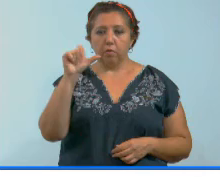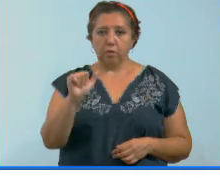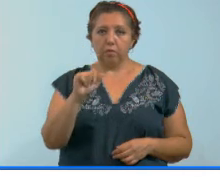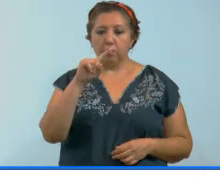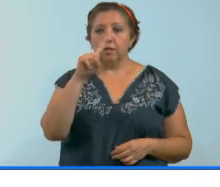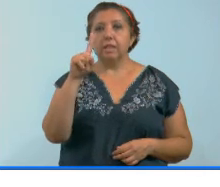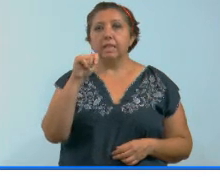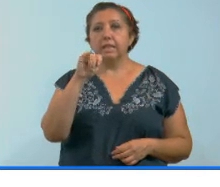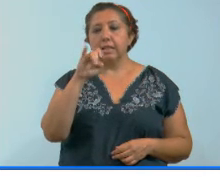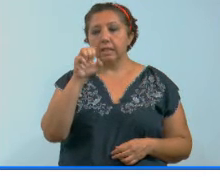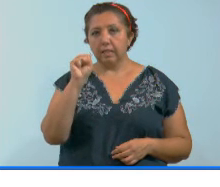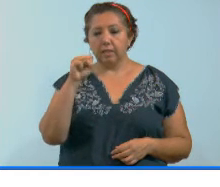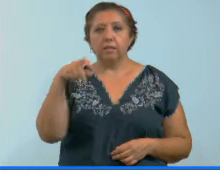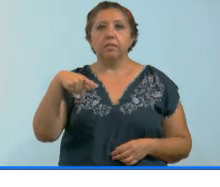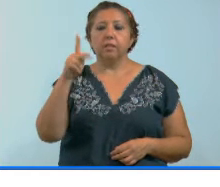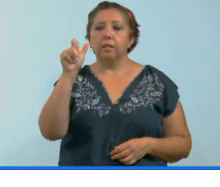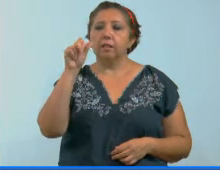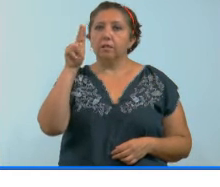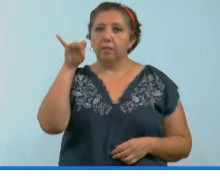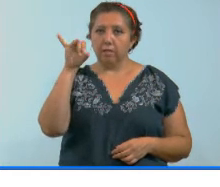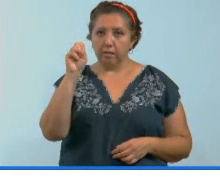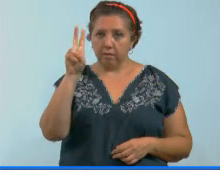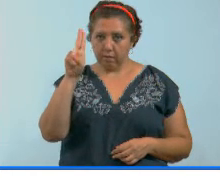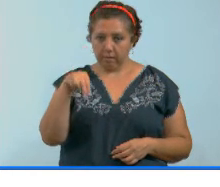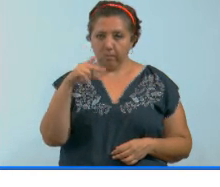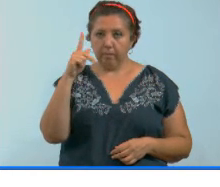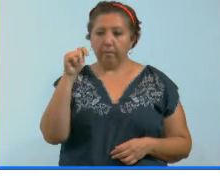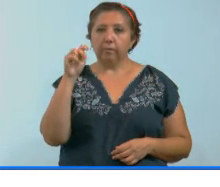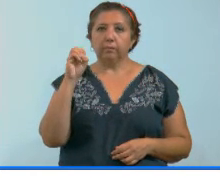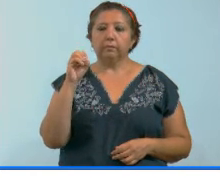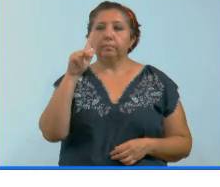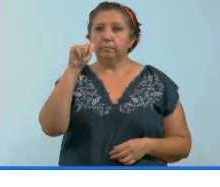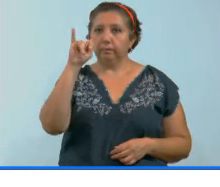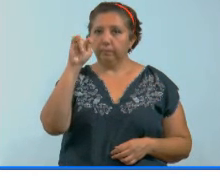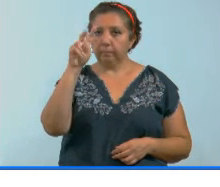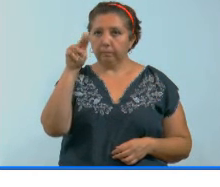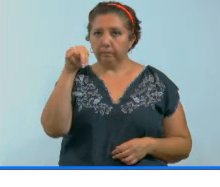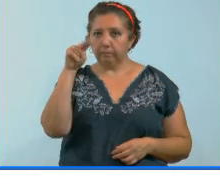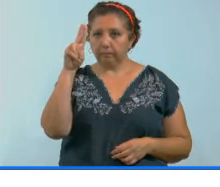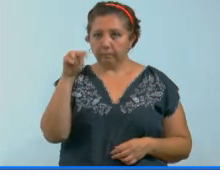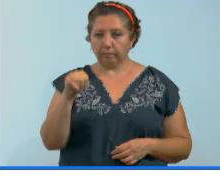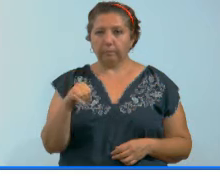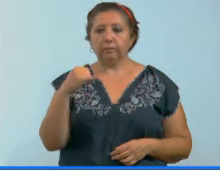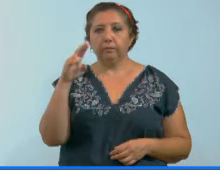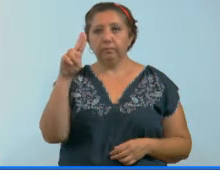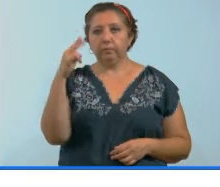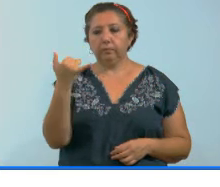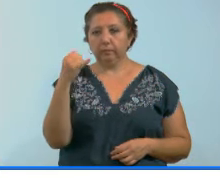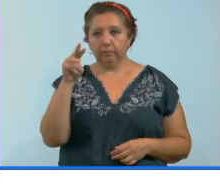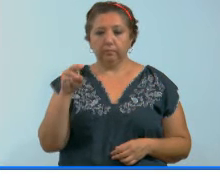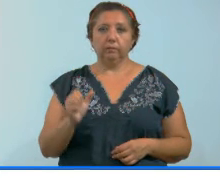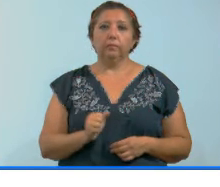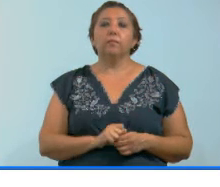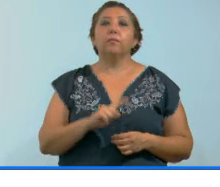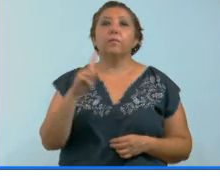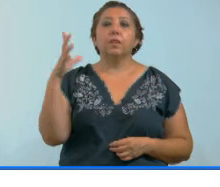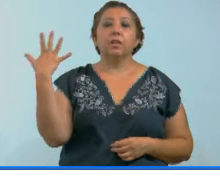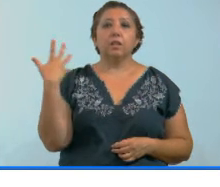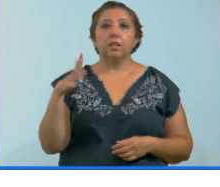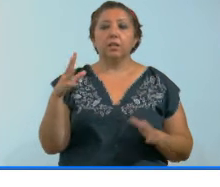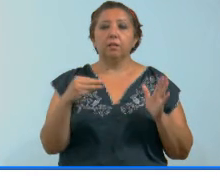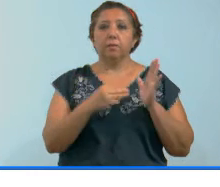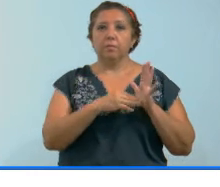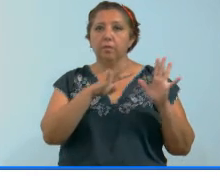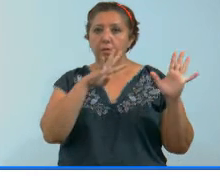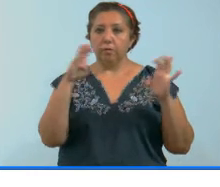sant un citas kanasín peto subsal de martín un su cacao y guaymas en total ya son diez mil